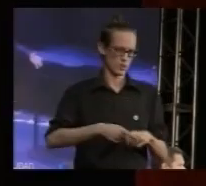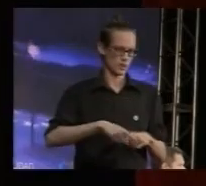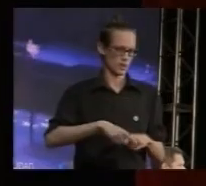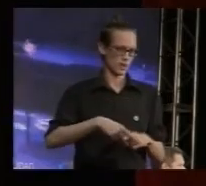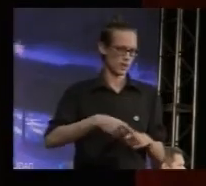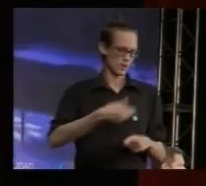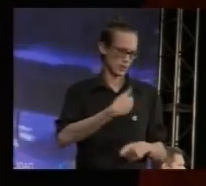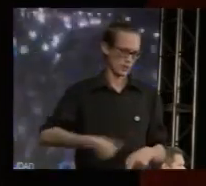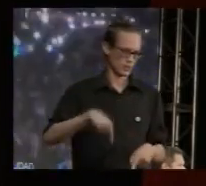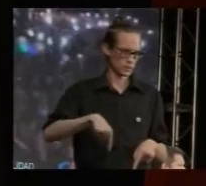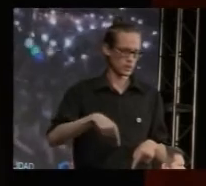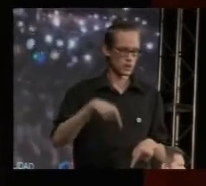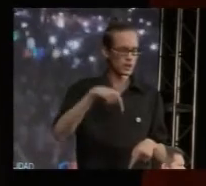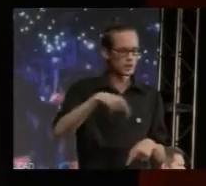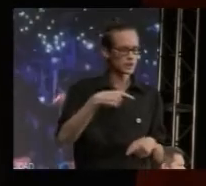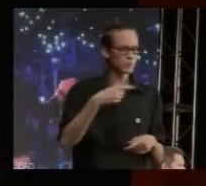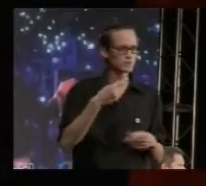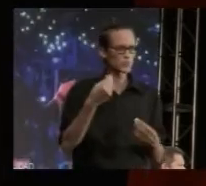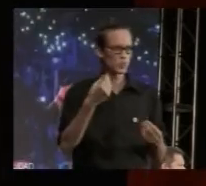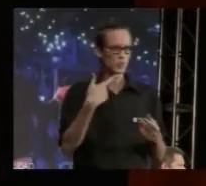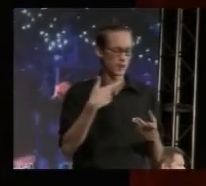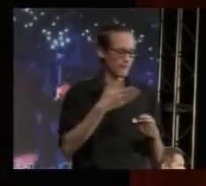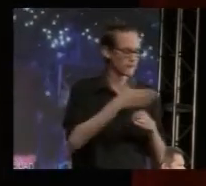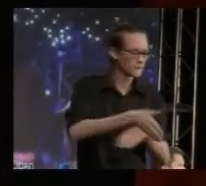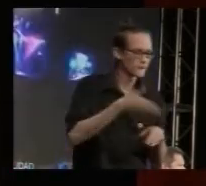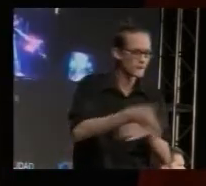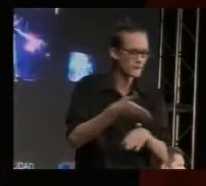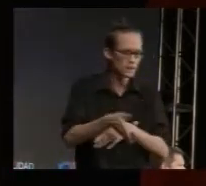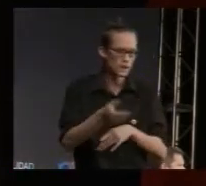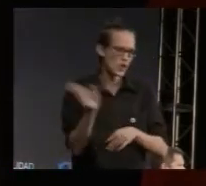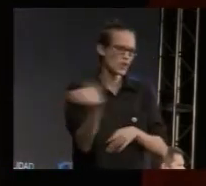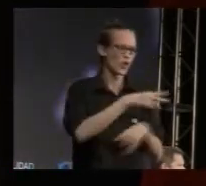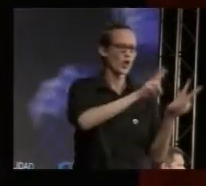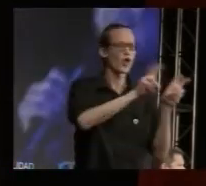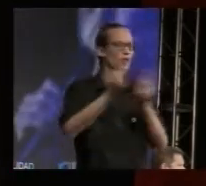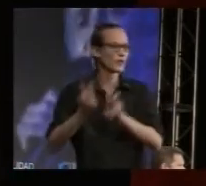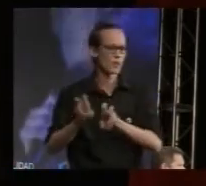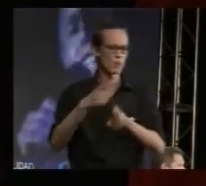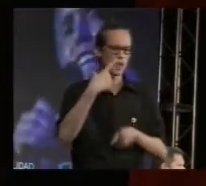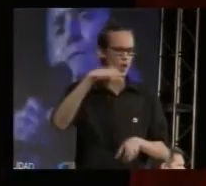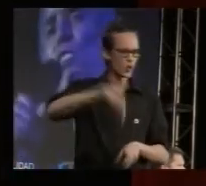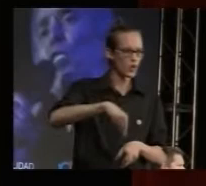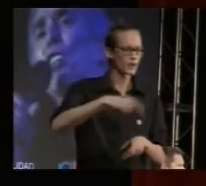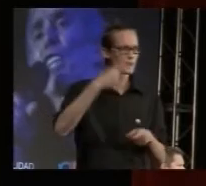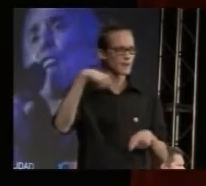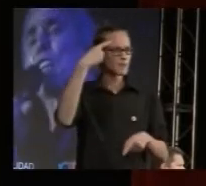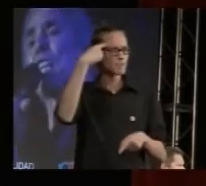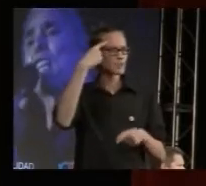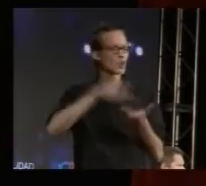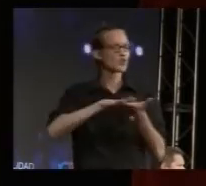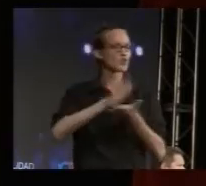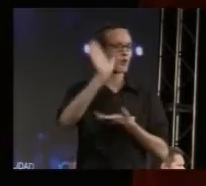significa involucrarnos e interactuar en todas las temáticas que abarcan el presente, previendo soluciones hacia el futuro y no solo